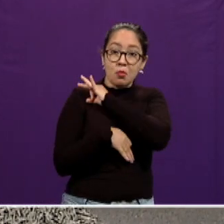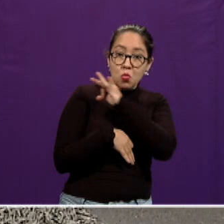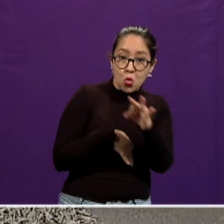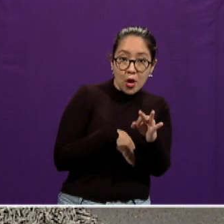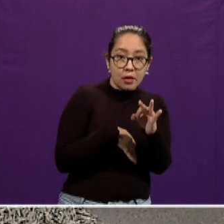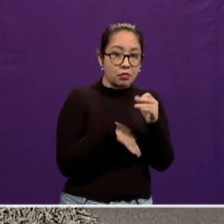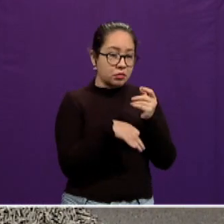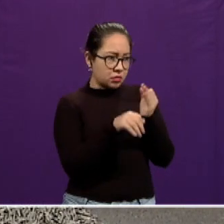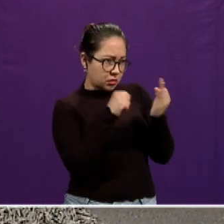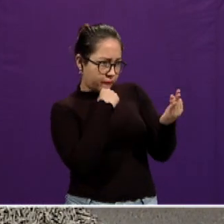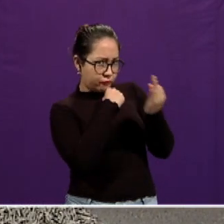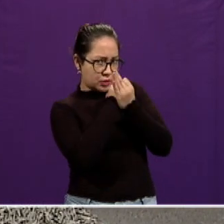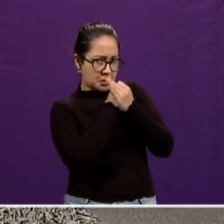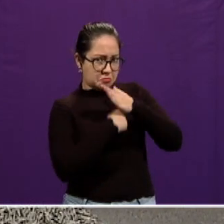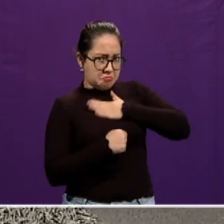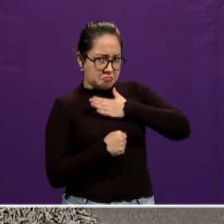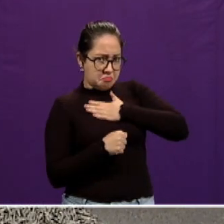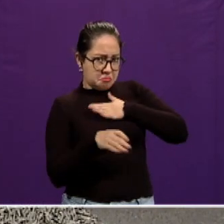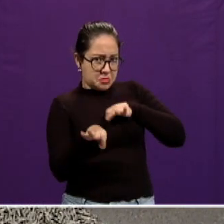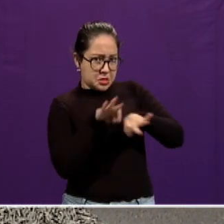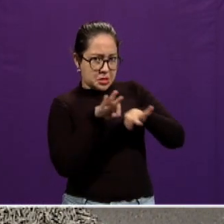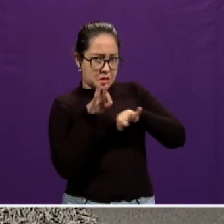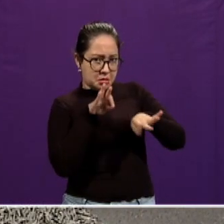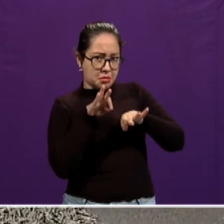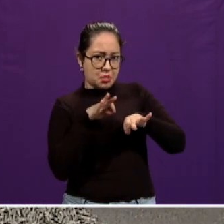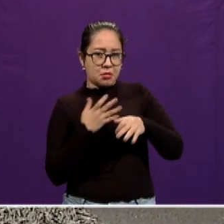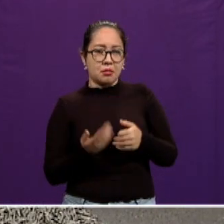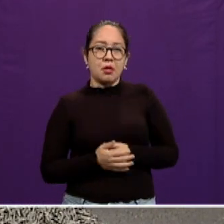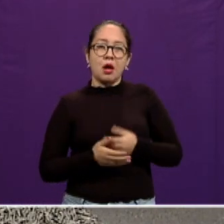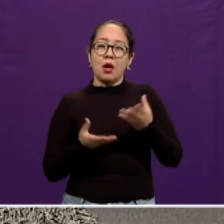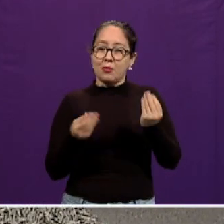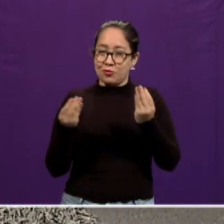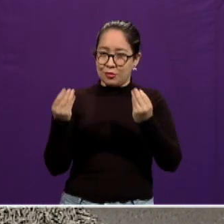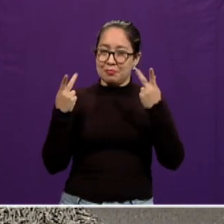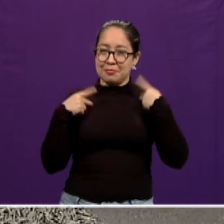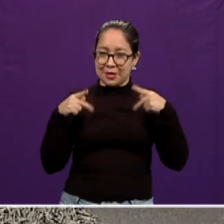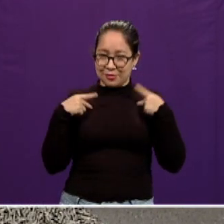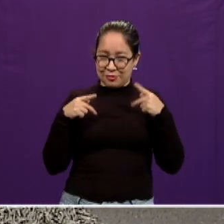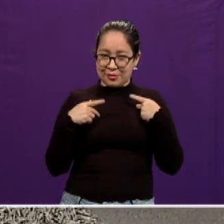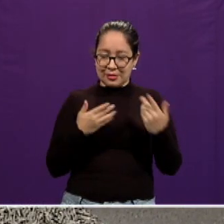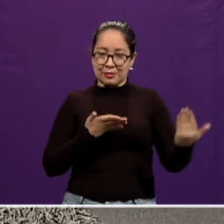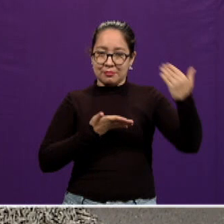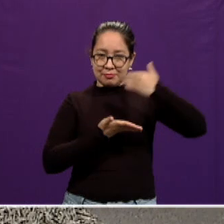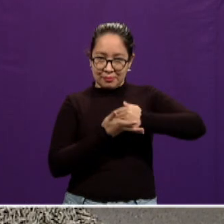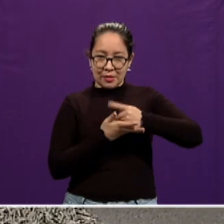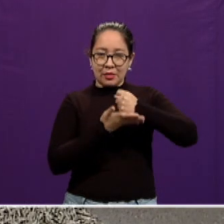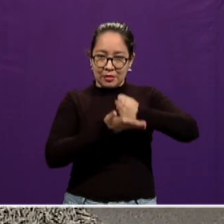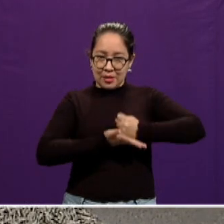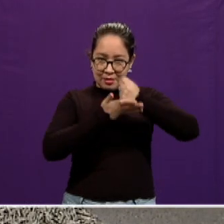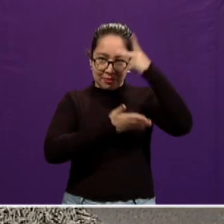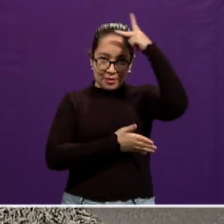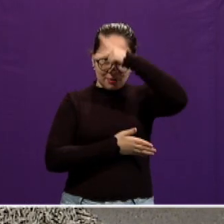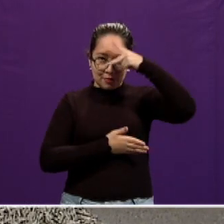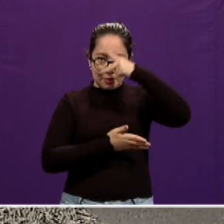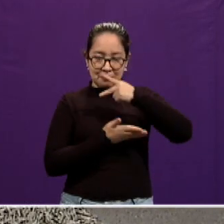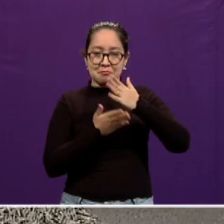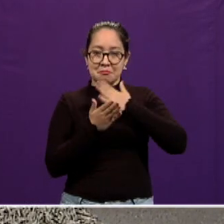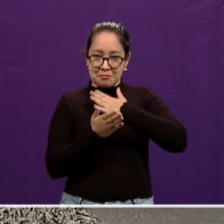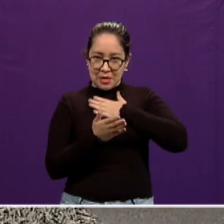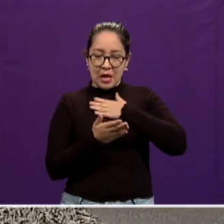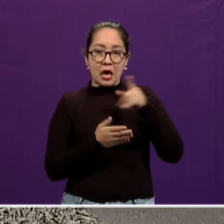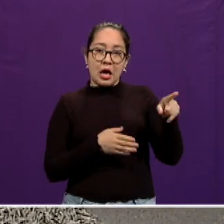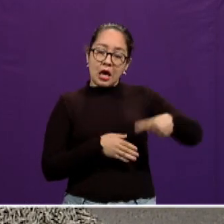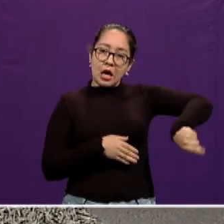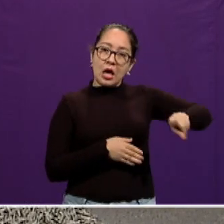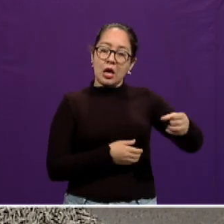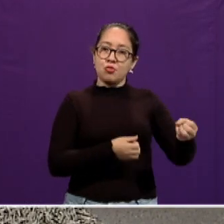defender en mis trabajos, ¿no? ¿Cuántos pacientes no he tenido, mis pacientes hermosos, que agradezco siempre su confianza, que me han